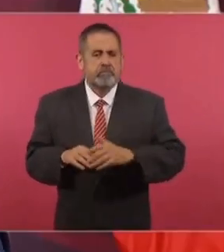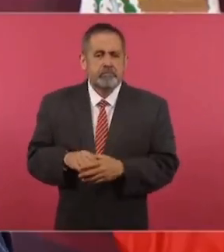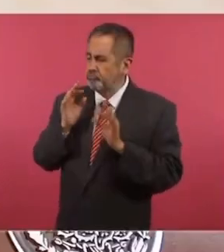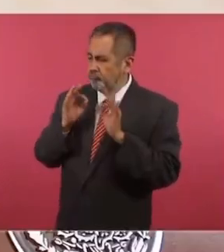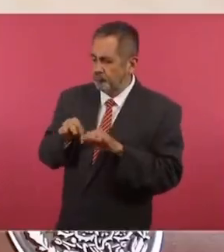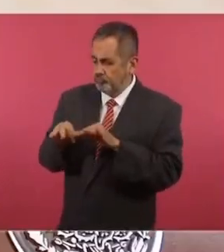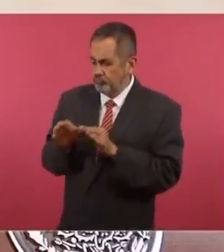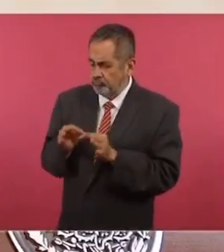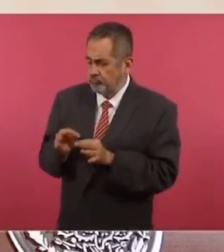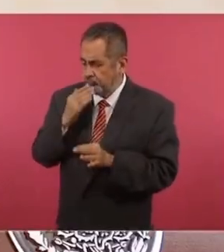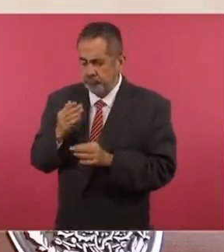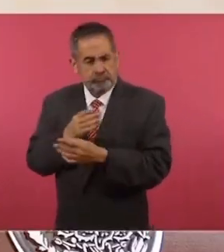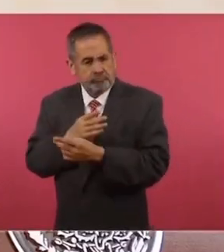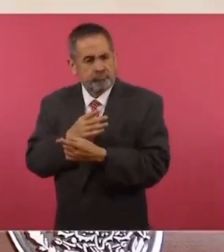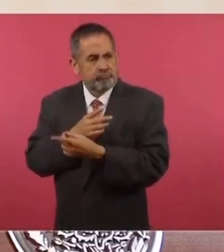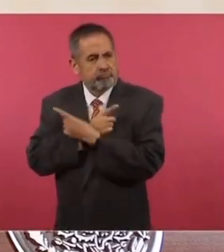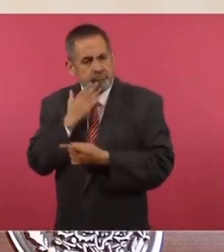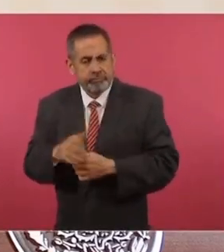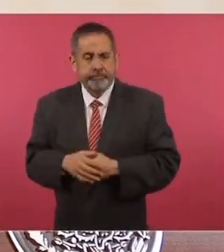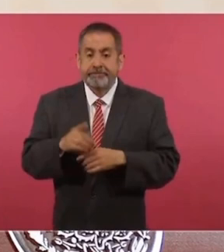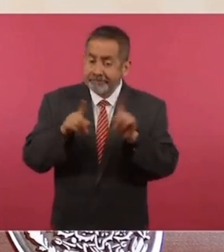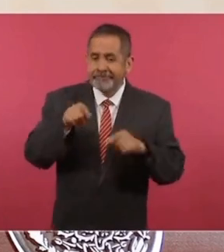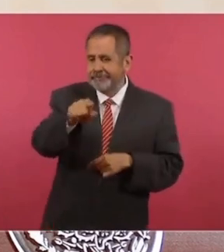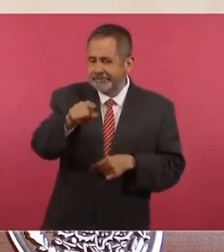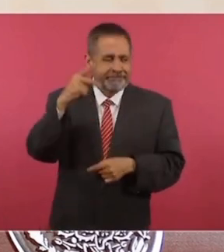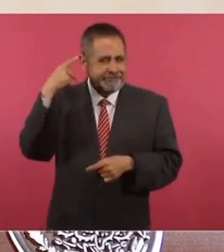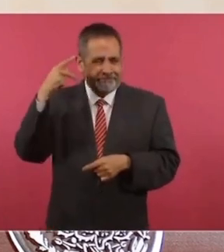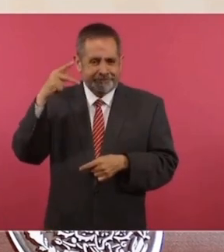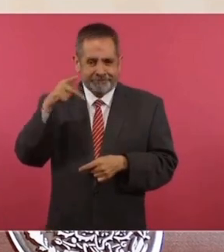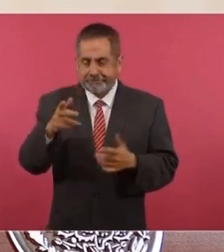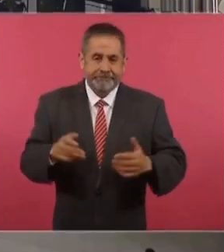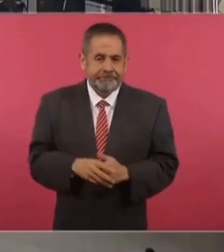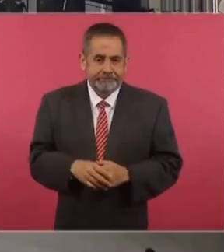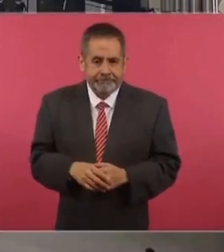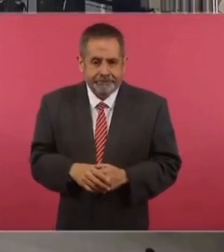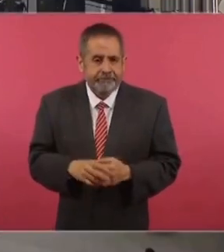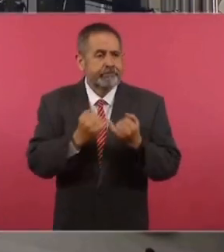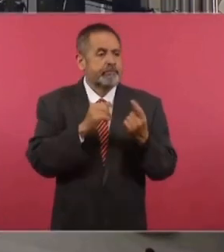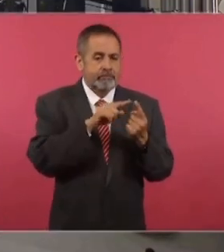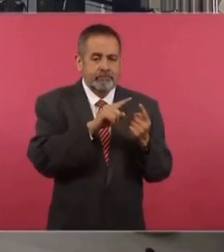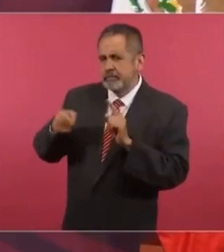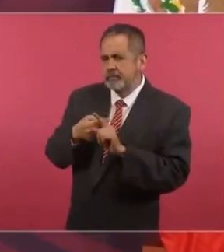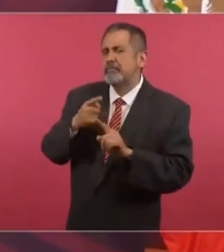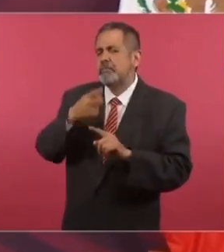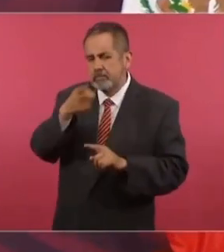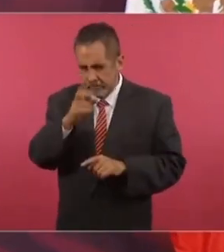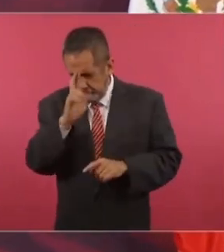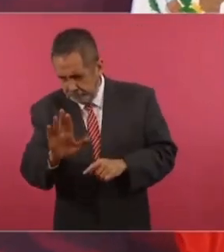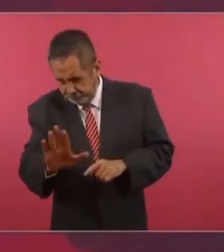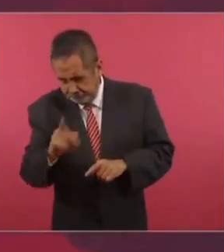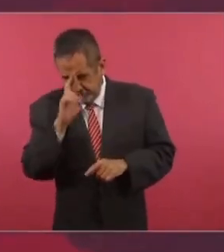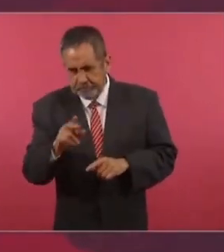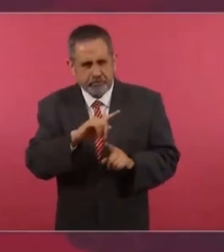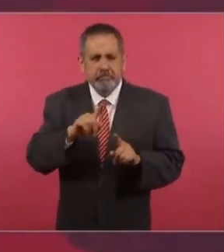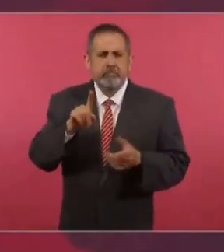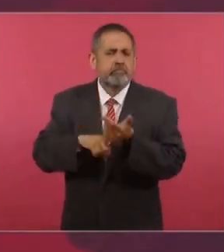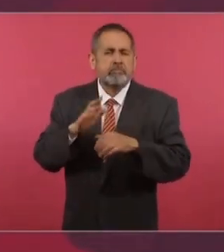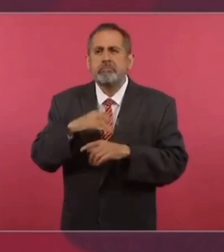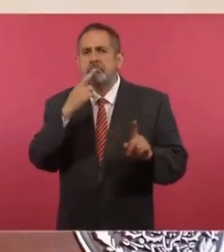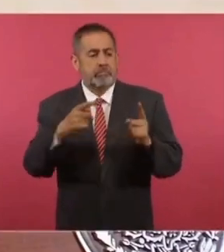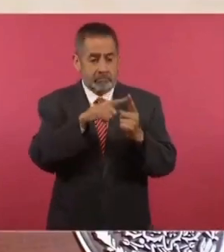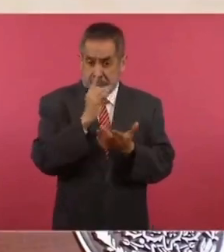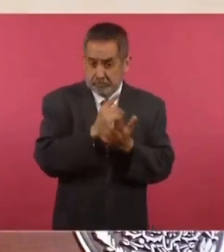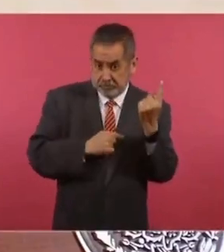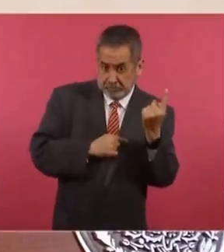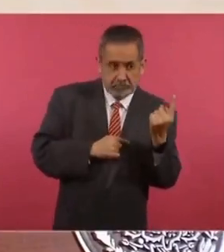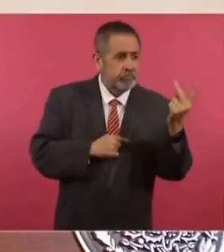chatarra. Pero en el caso de Puebla también, pues así deben estar los otros, con todo respeto, ¿no? Porque no creo que sea el